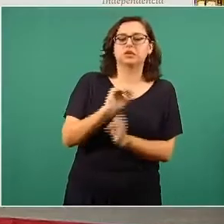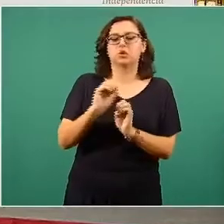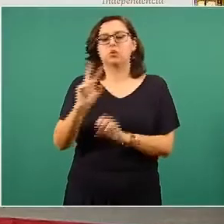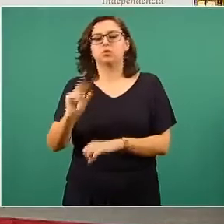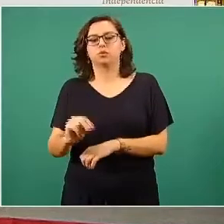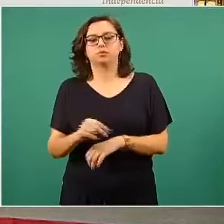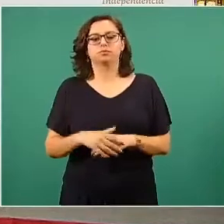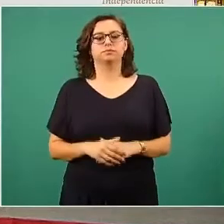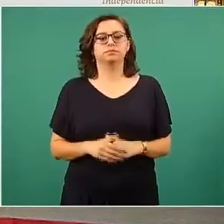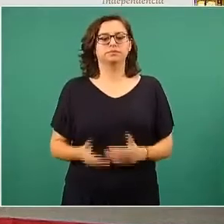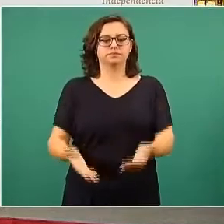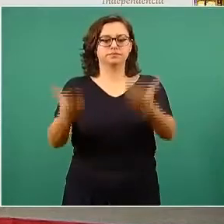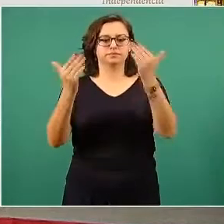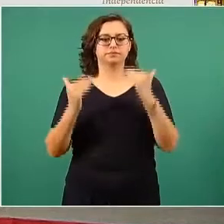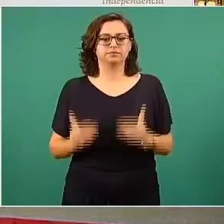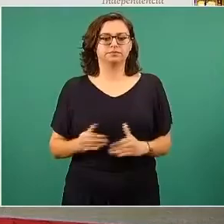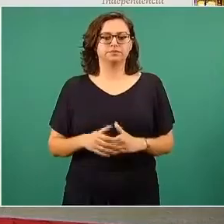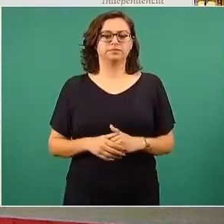favor.